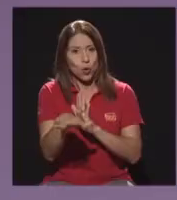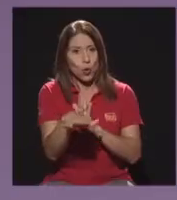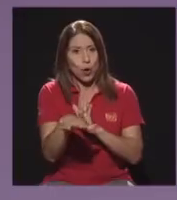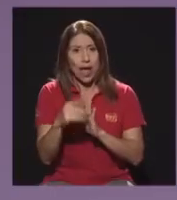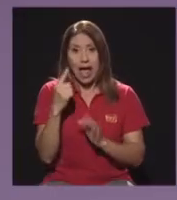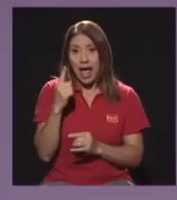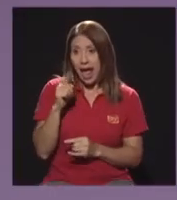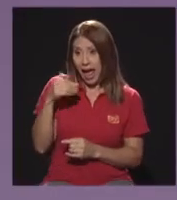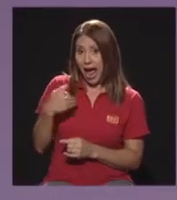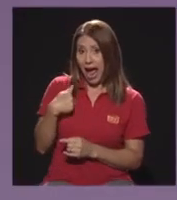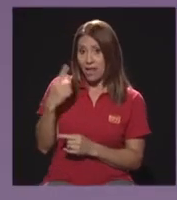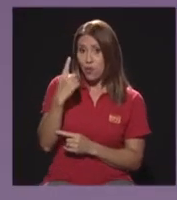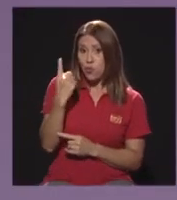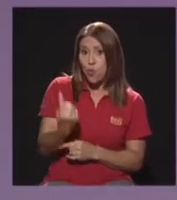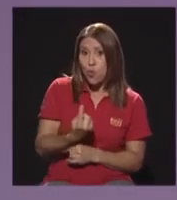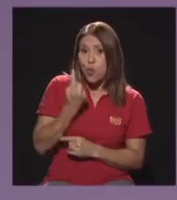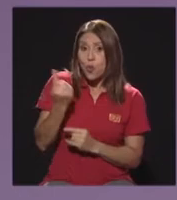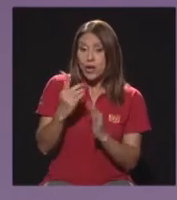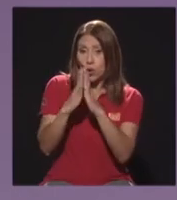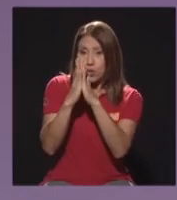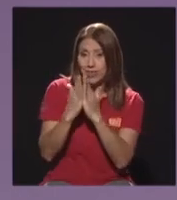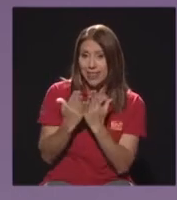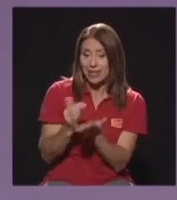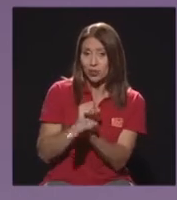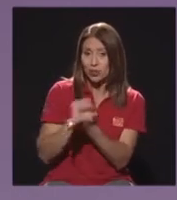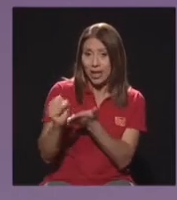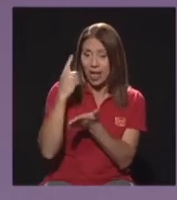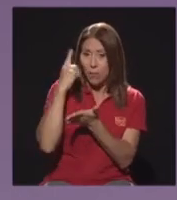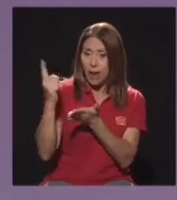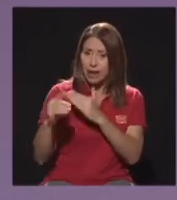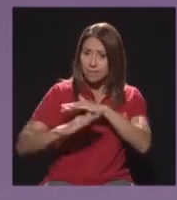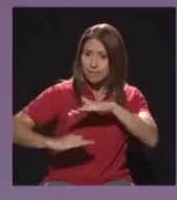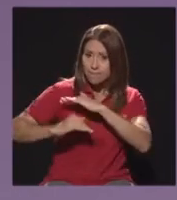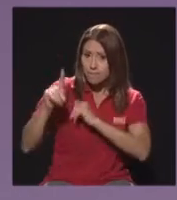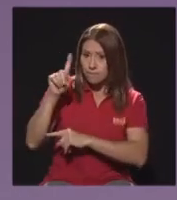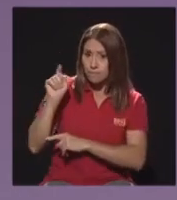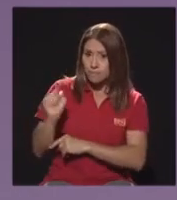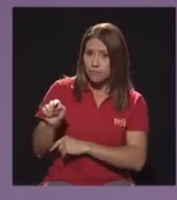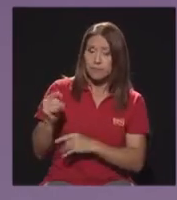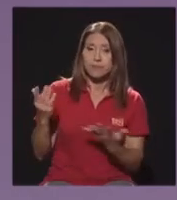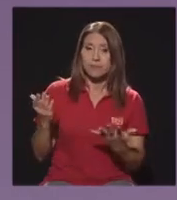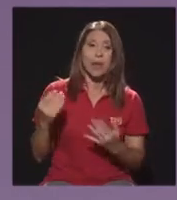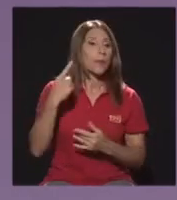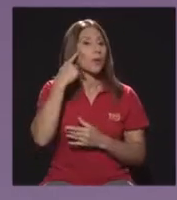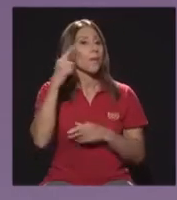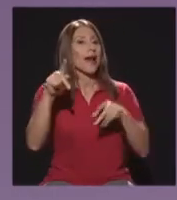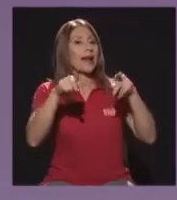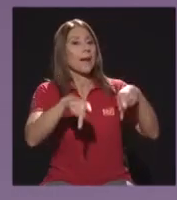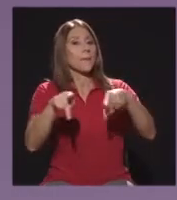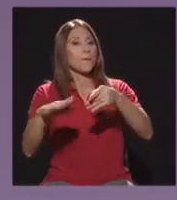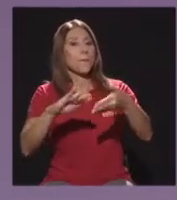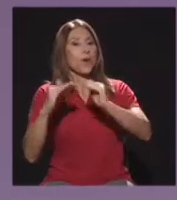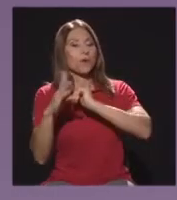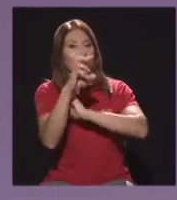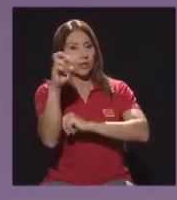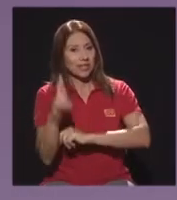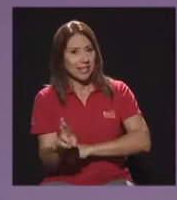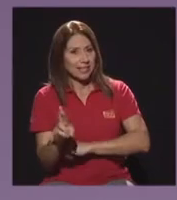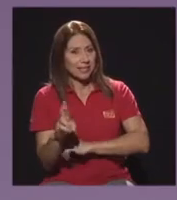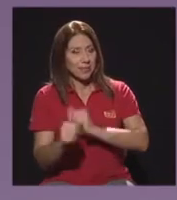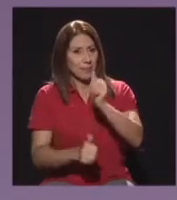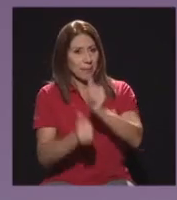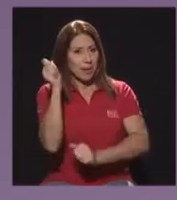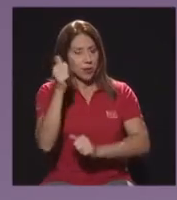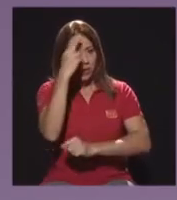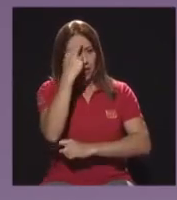sagrado en el cual fundamentarse bueno para el pueblo costarricense verdad de mayoría